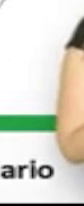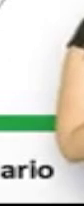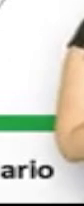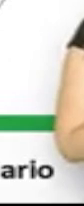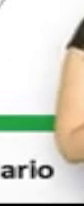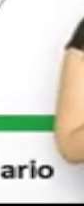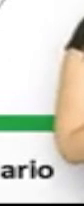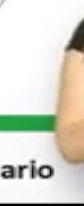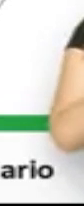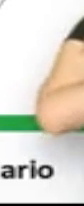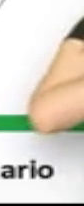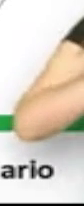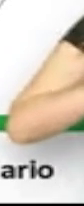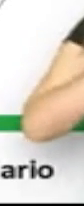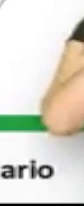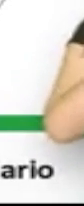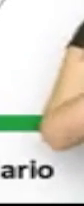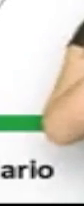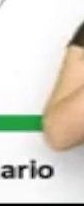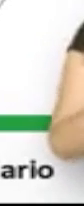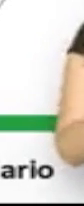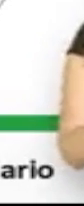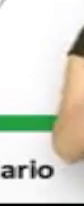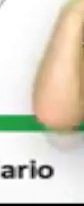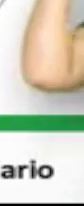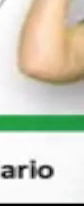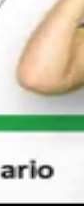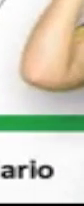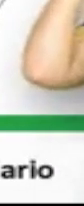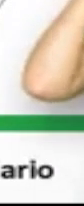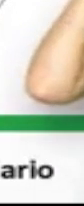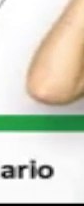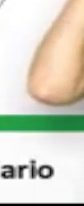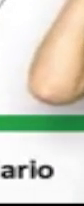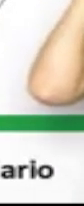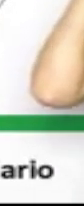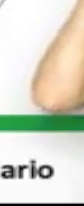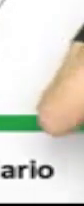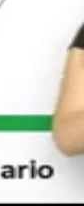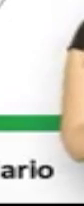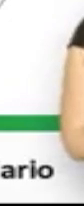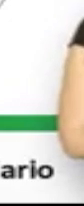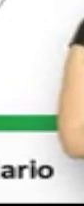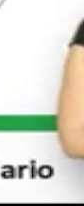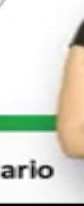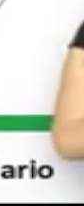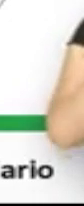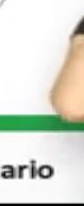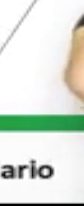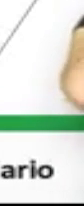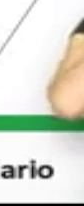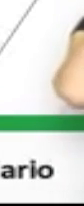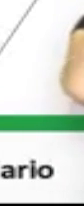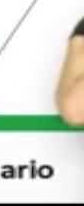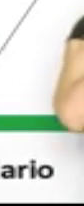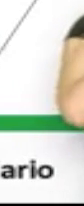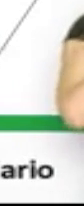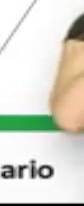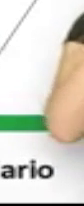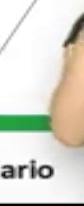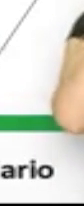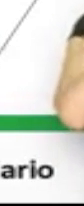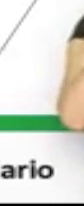el municipio de ciudad valles 4 en ébano y una persona más en el municipio de tamuín en la jurisdicción sanitaria